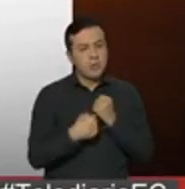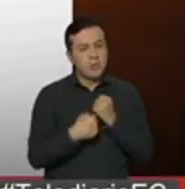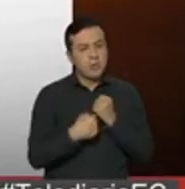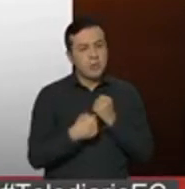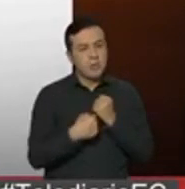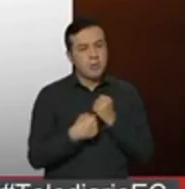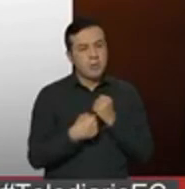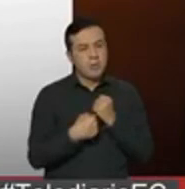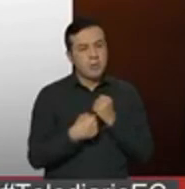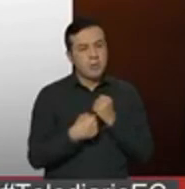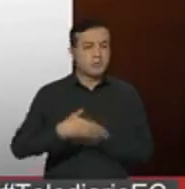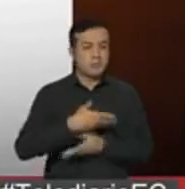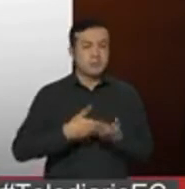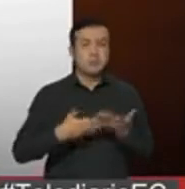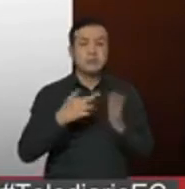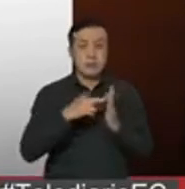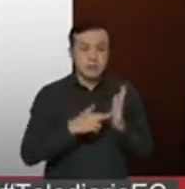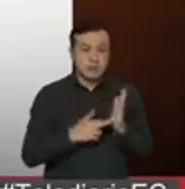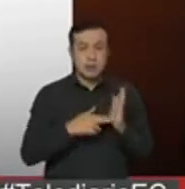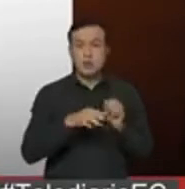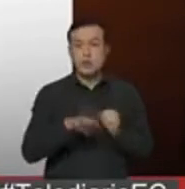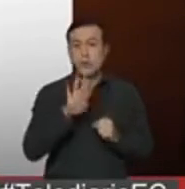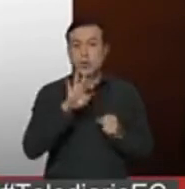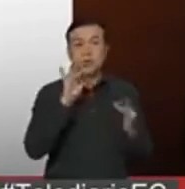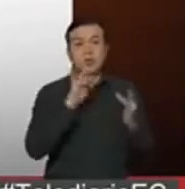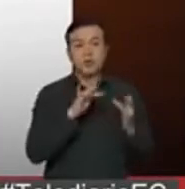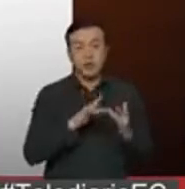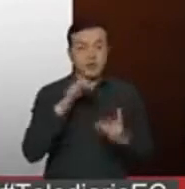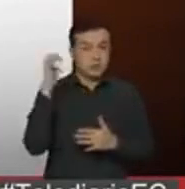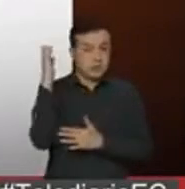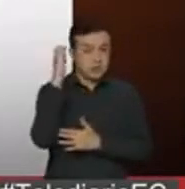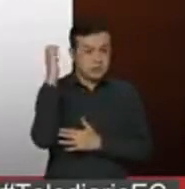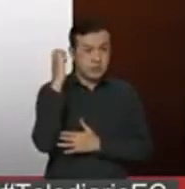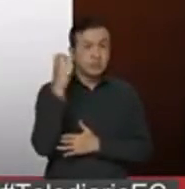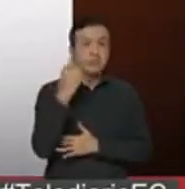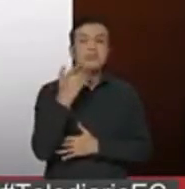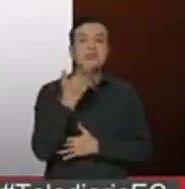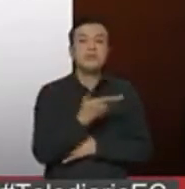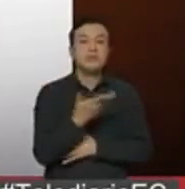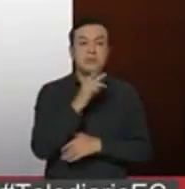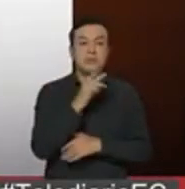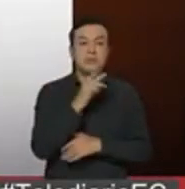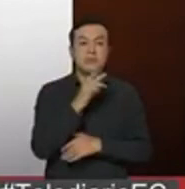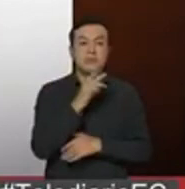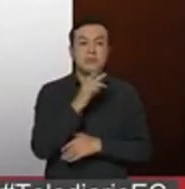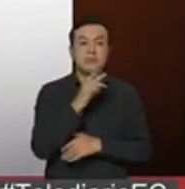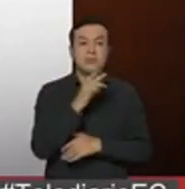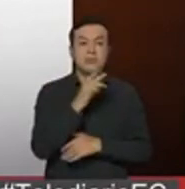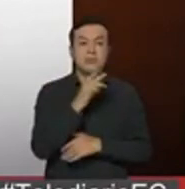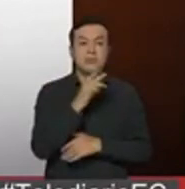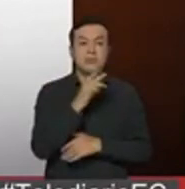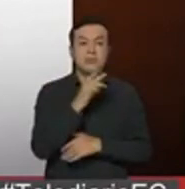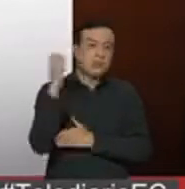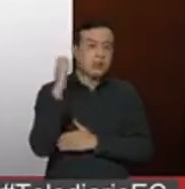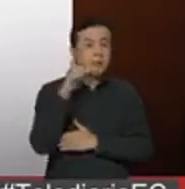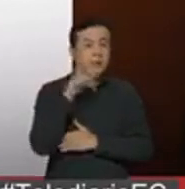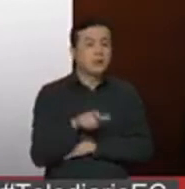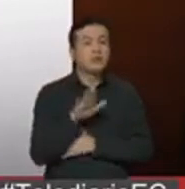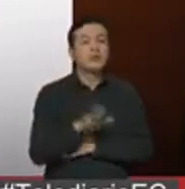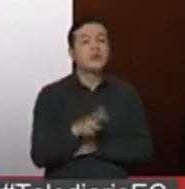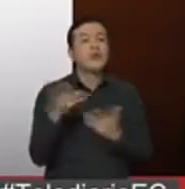comunitario a través del registro de hasta 4 contactos de emergencias que recibirán un mensaje de auxilio y la ubicación de la